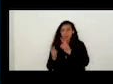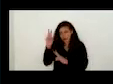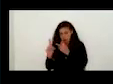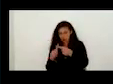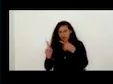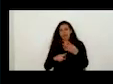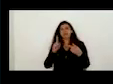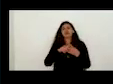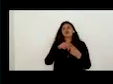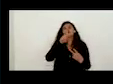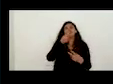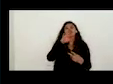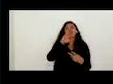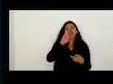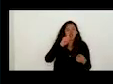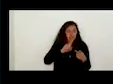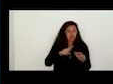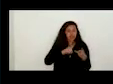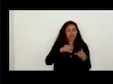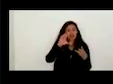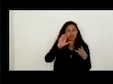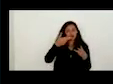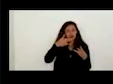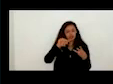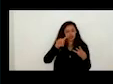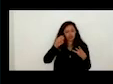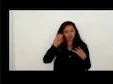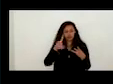de proteína y el carbohidrato que es el propio bolillo.